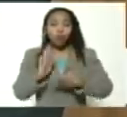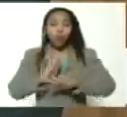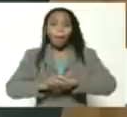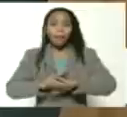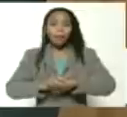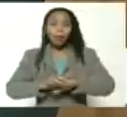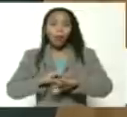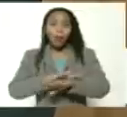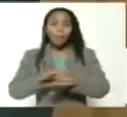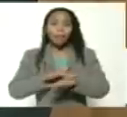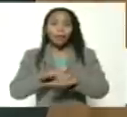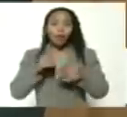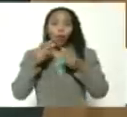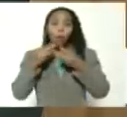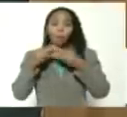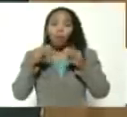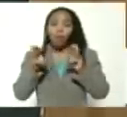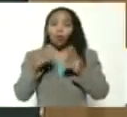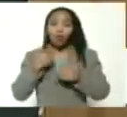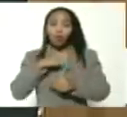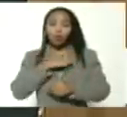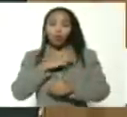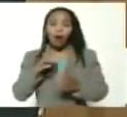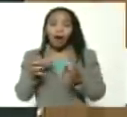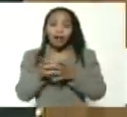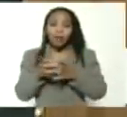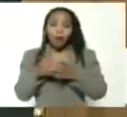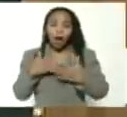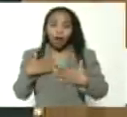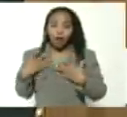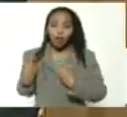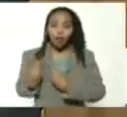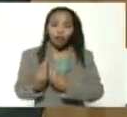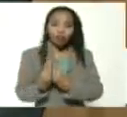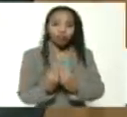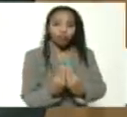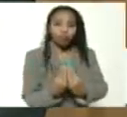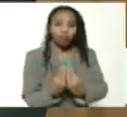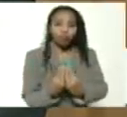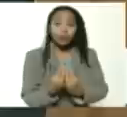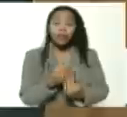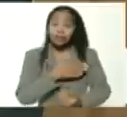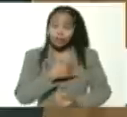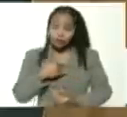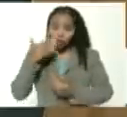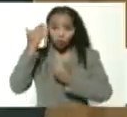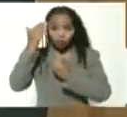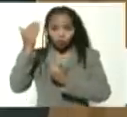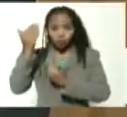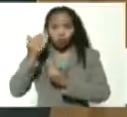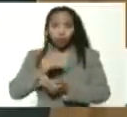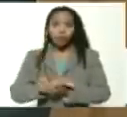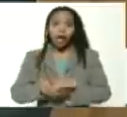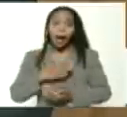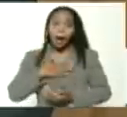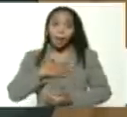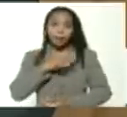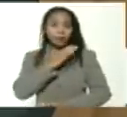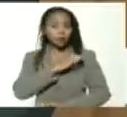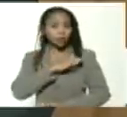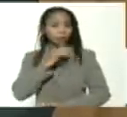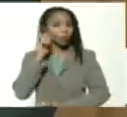por el Ministerio Público y nuestro equipo que aquí me acompaña, que también quiero saludar a mi señora